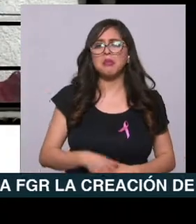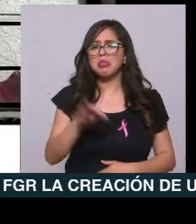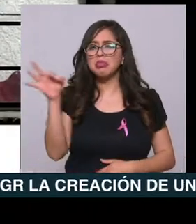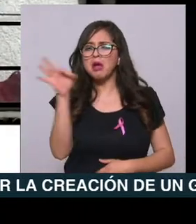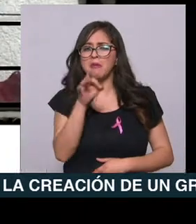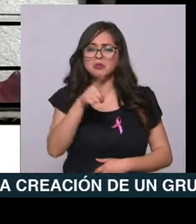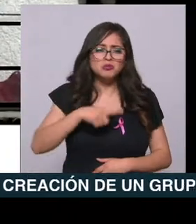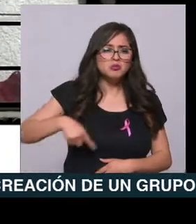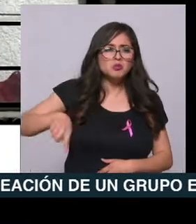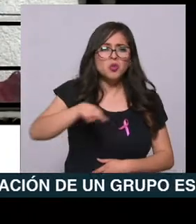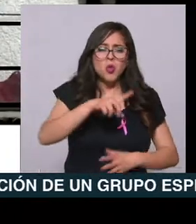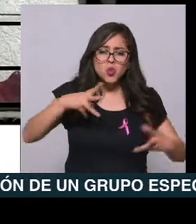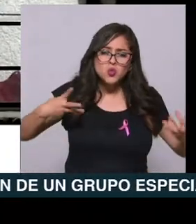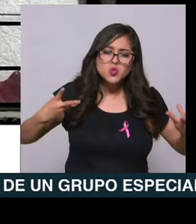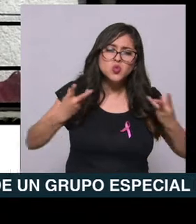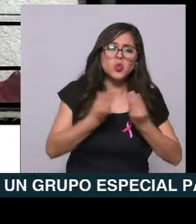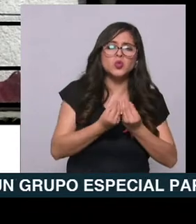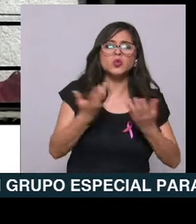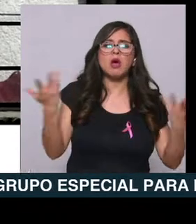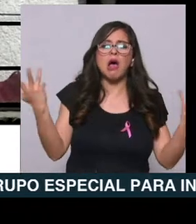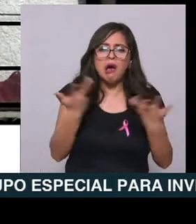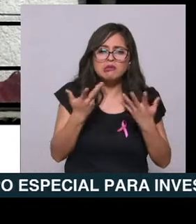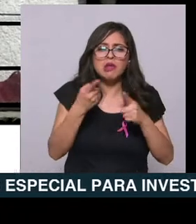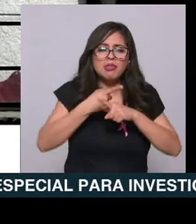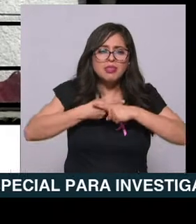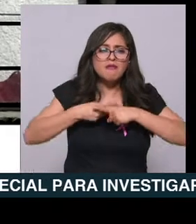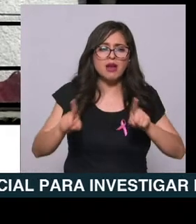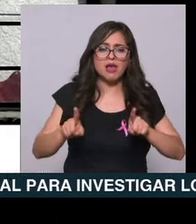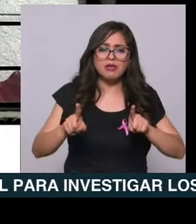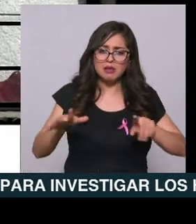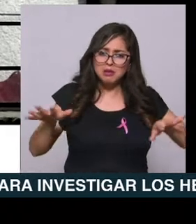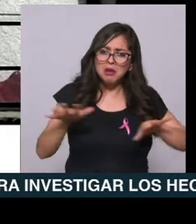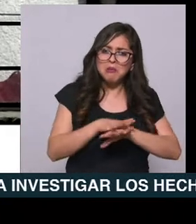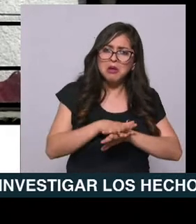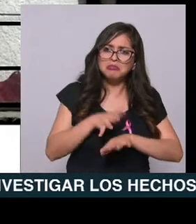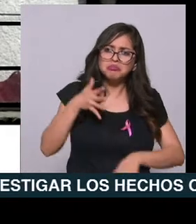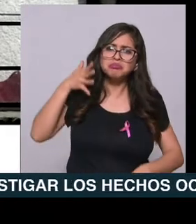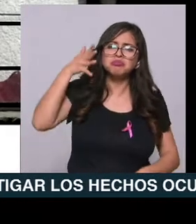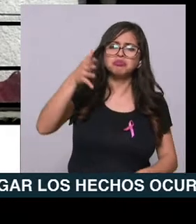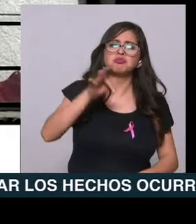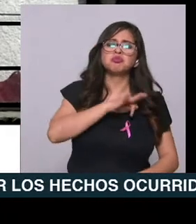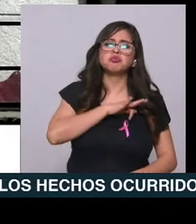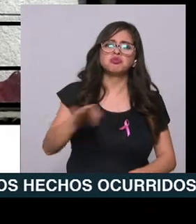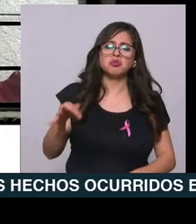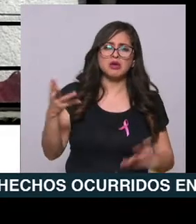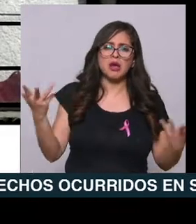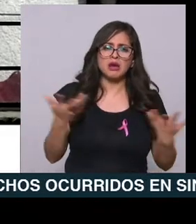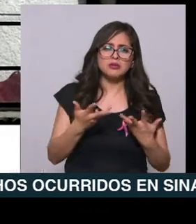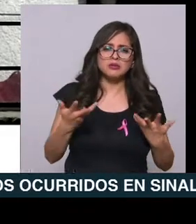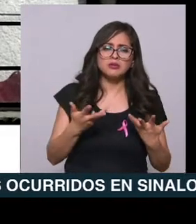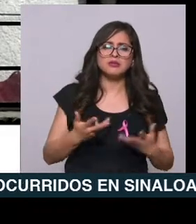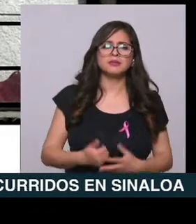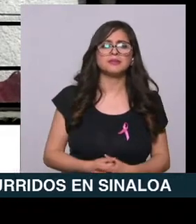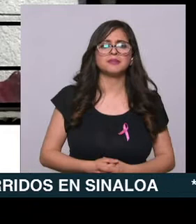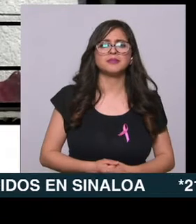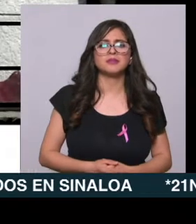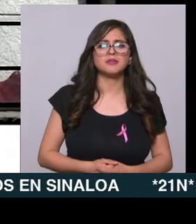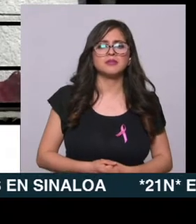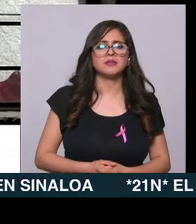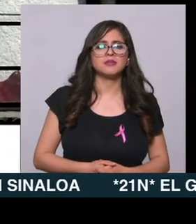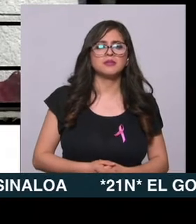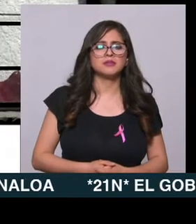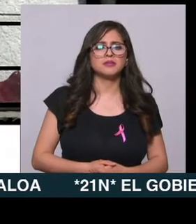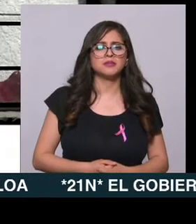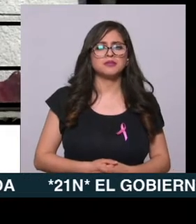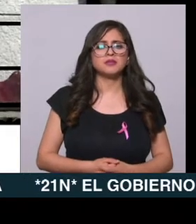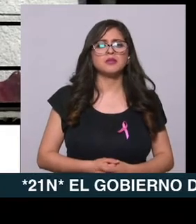hiciéramos algo diferente por cambiar, lo podríamos lograr y pues estaría bien de que sí